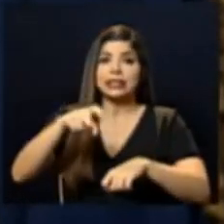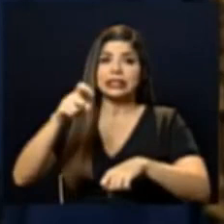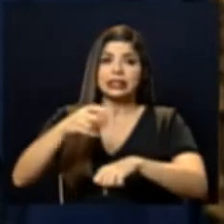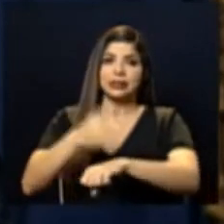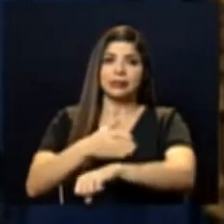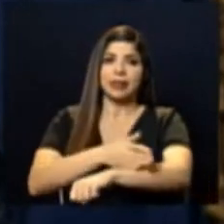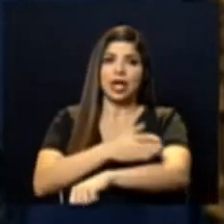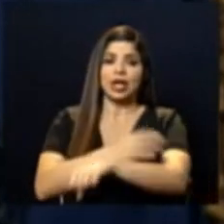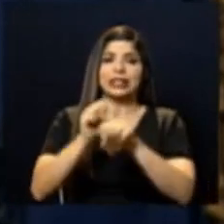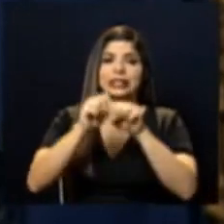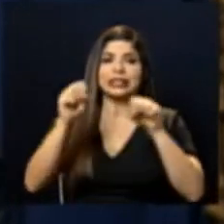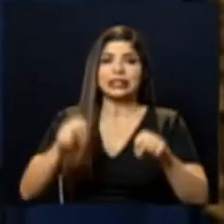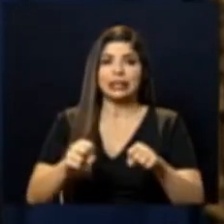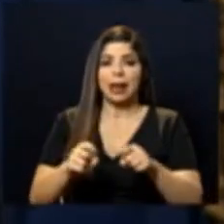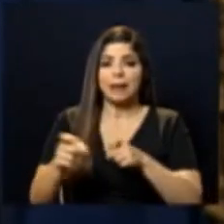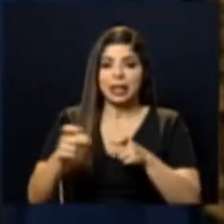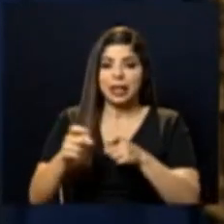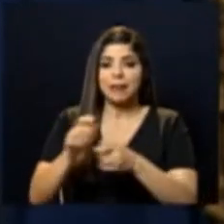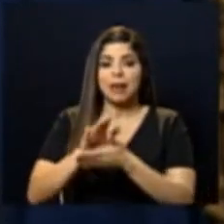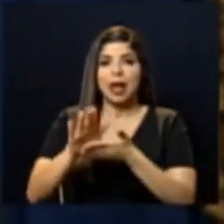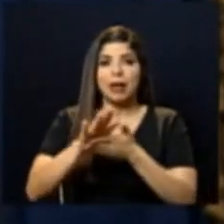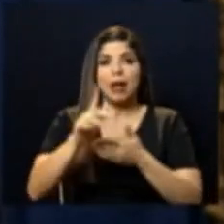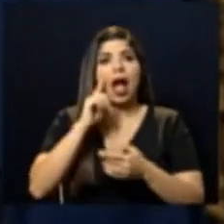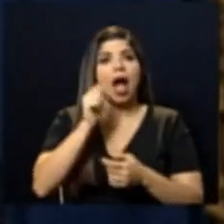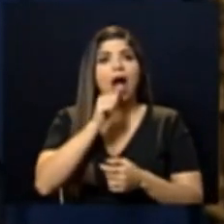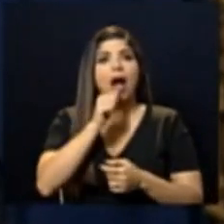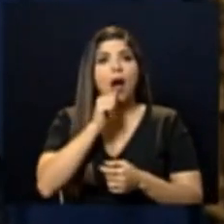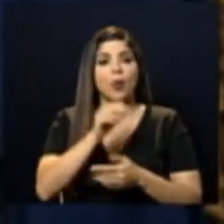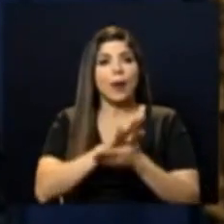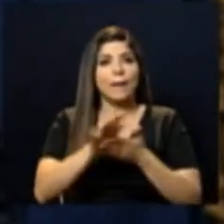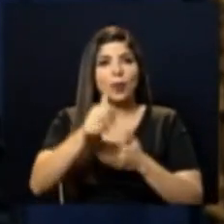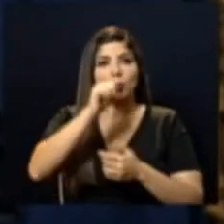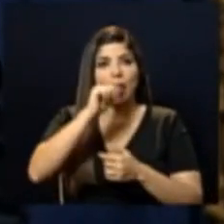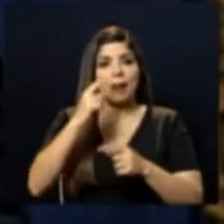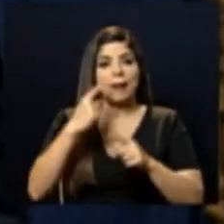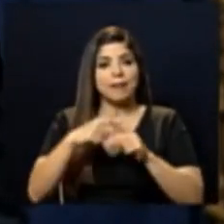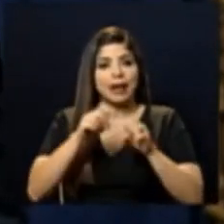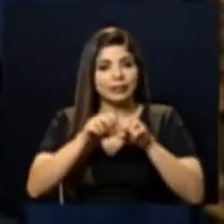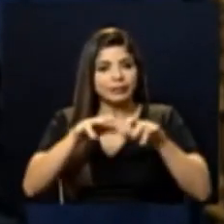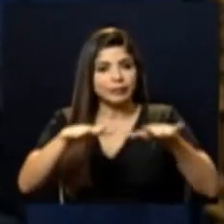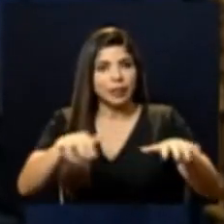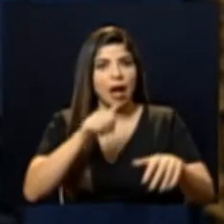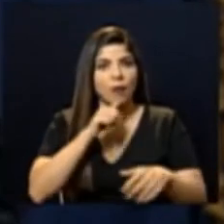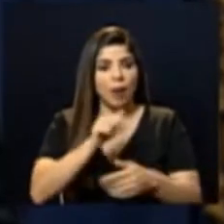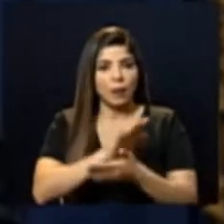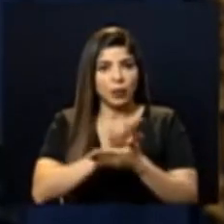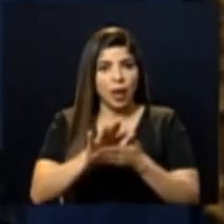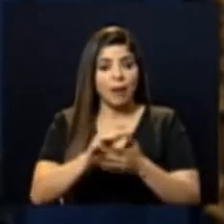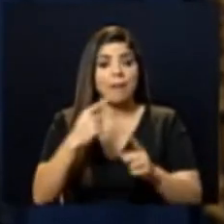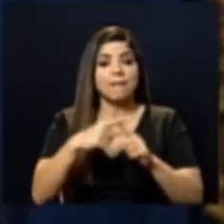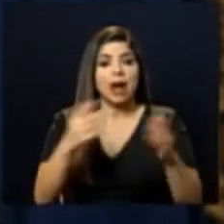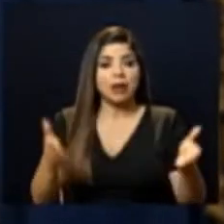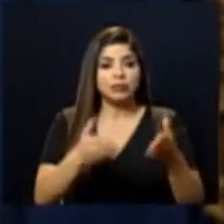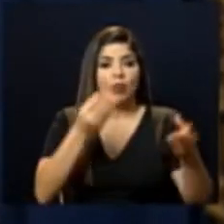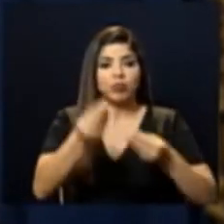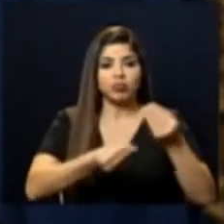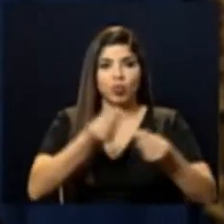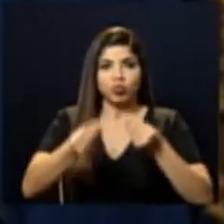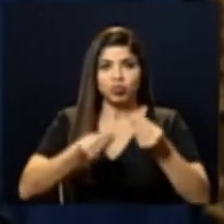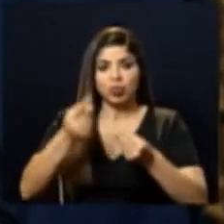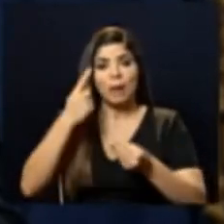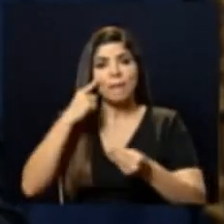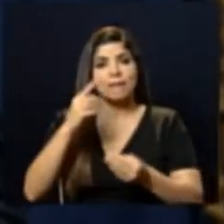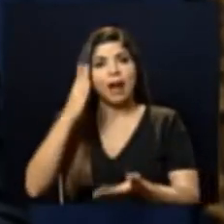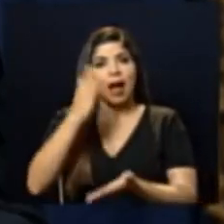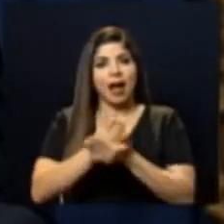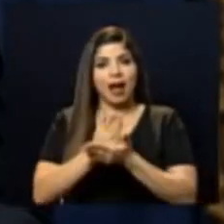sistemas de tratamiento y distribución de agua potable, además de fortalecer la actividad productiva para combatir el